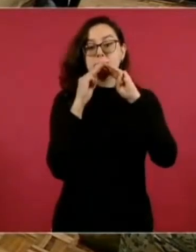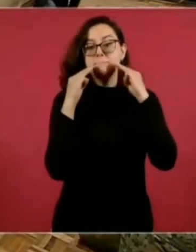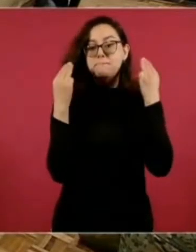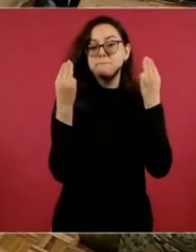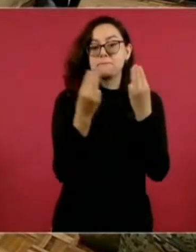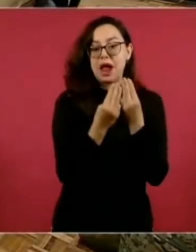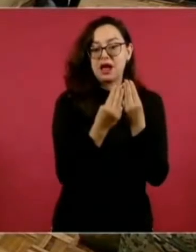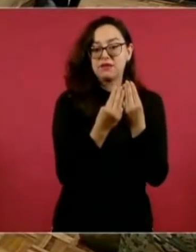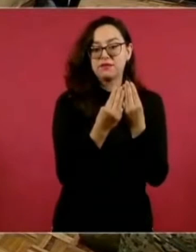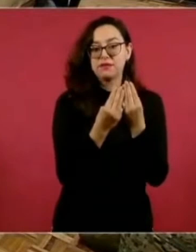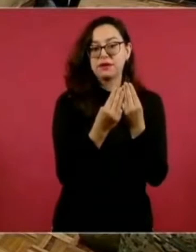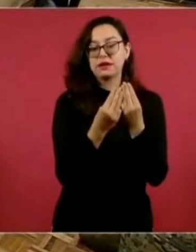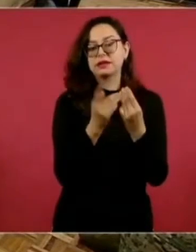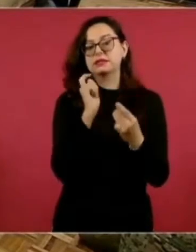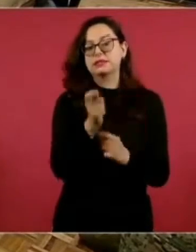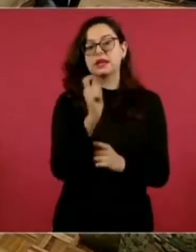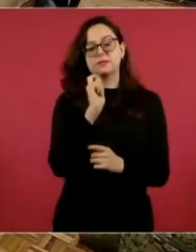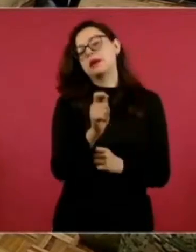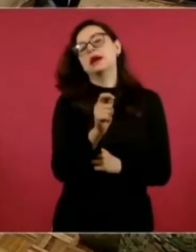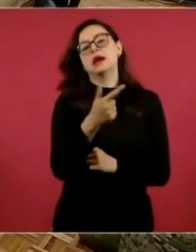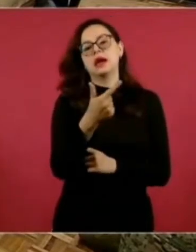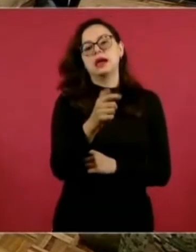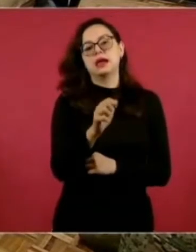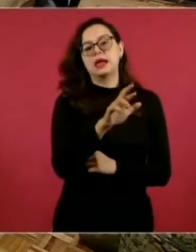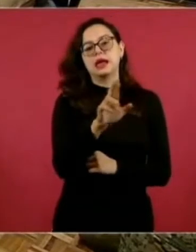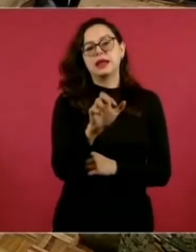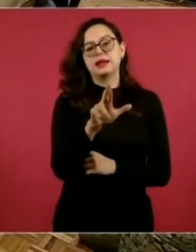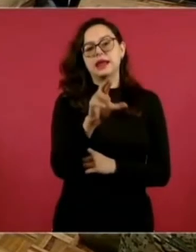conocida como Guerreros Unidos.